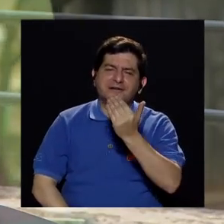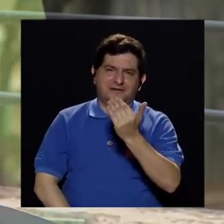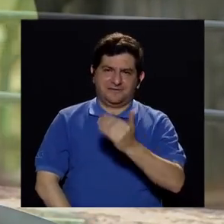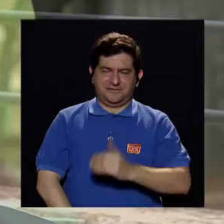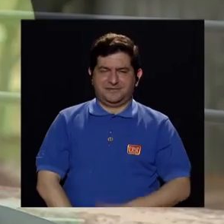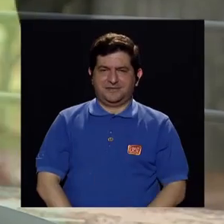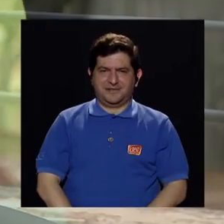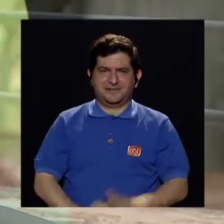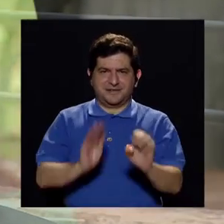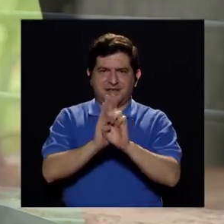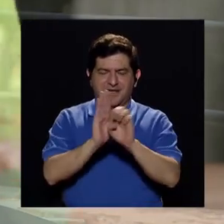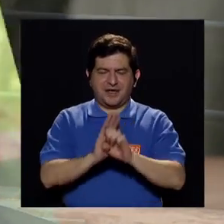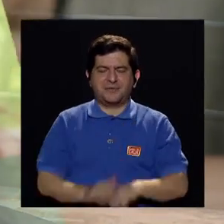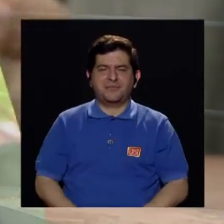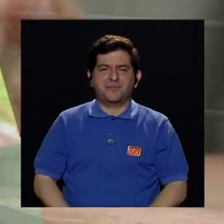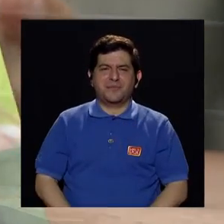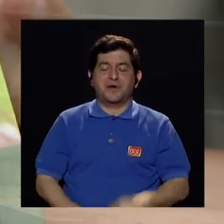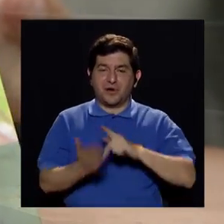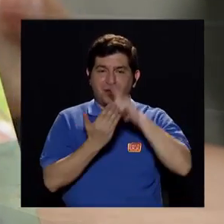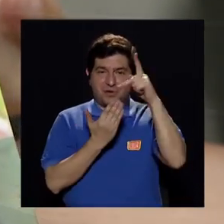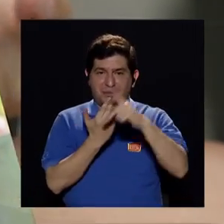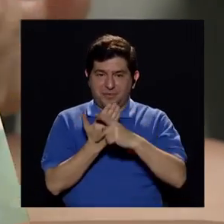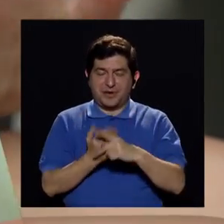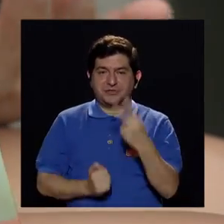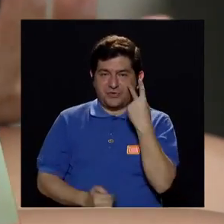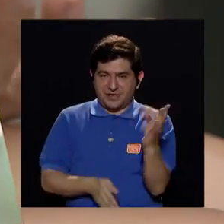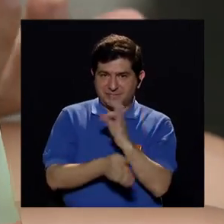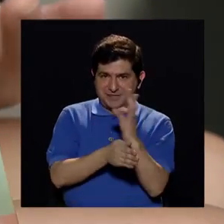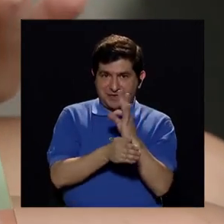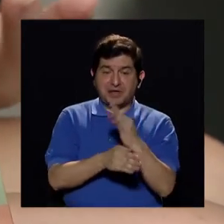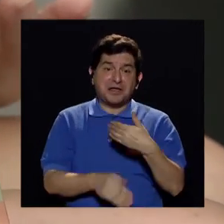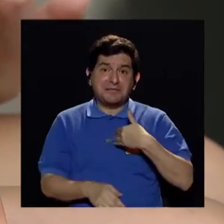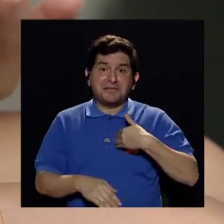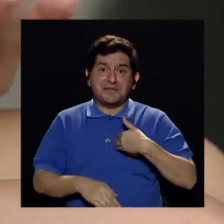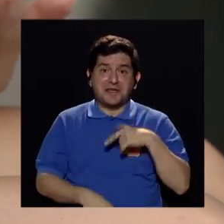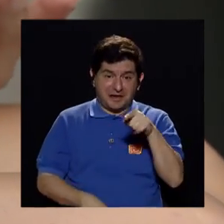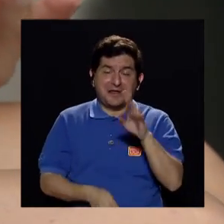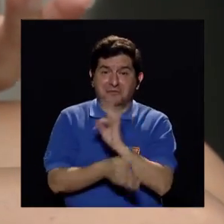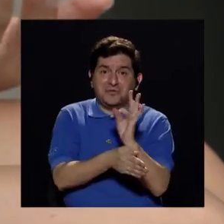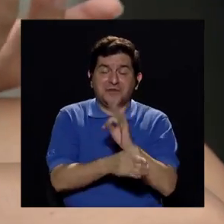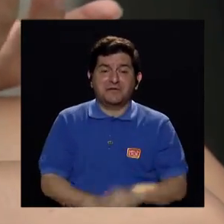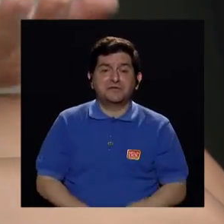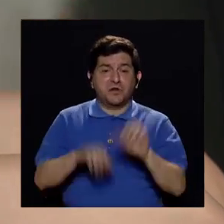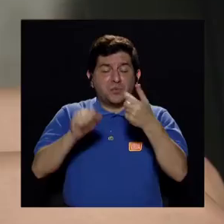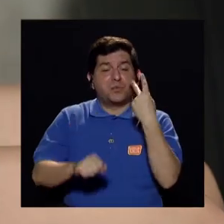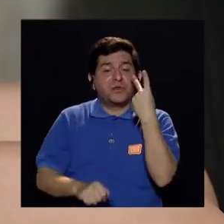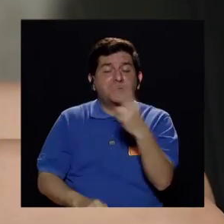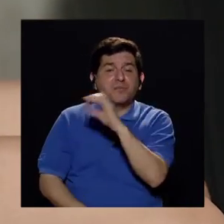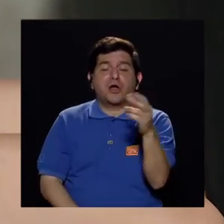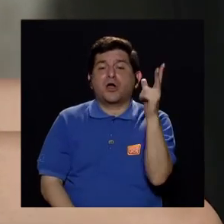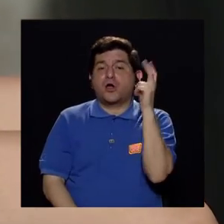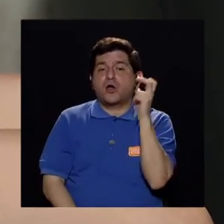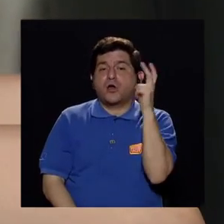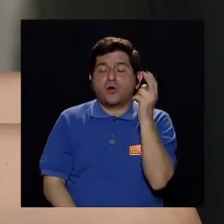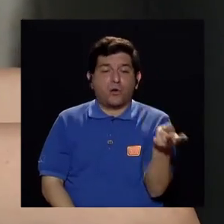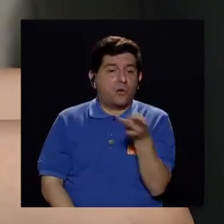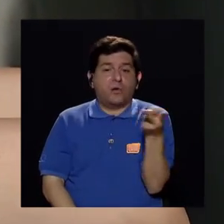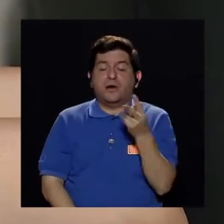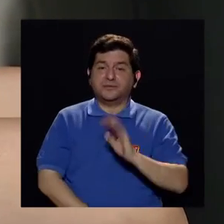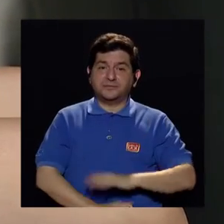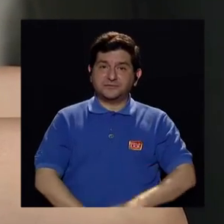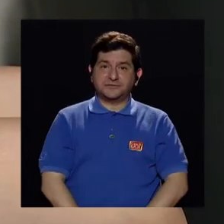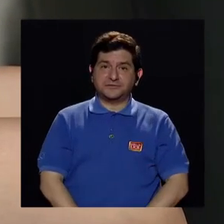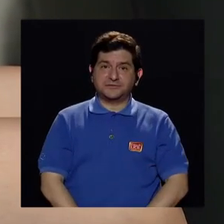que, por ejemplo, los que están viendo aquí en televisión, tienen televisor, tienen la capacidad de ver o escuchar o las